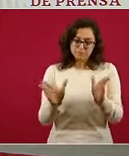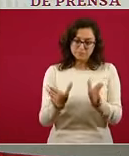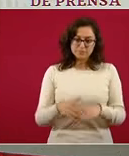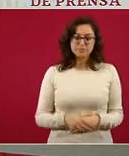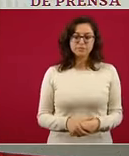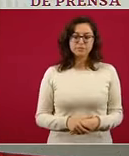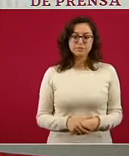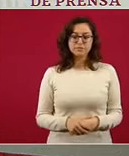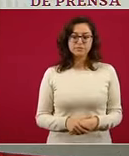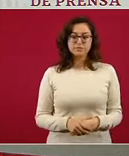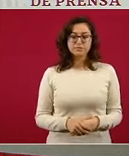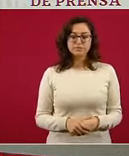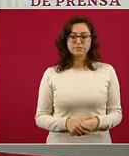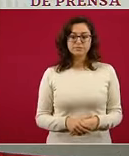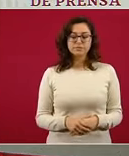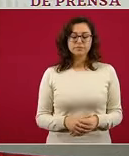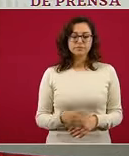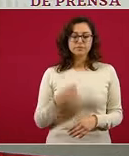de migración.